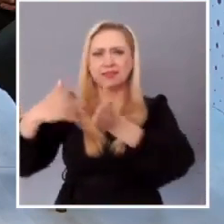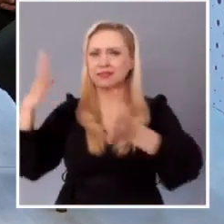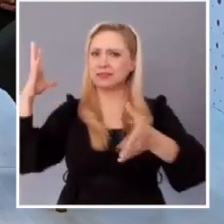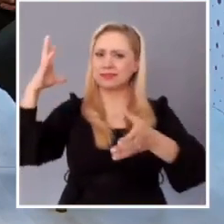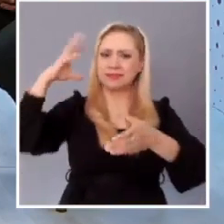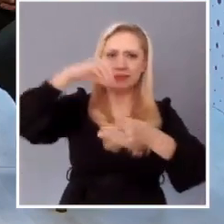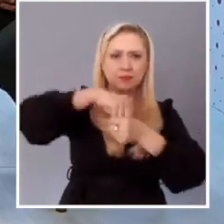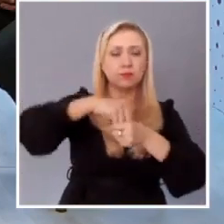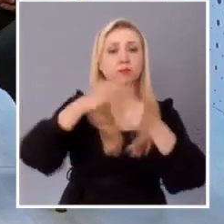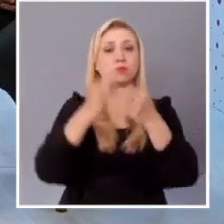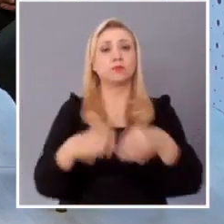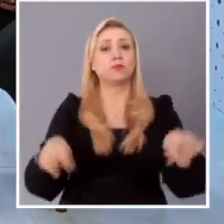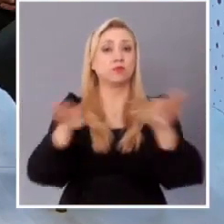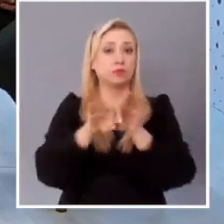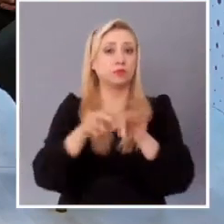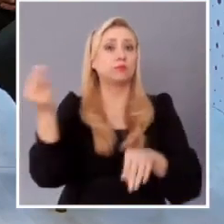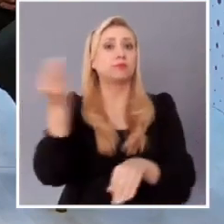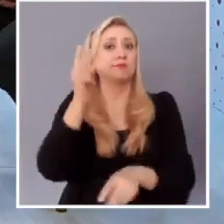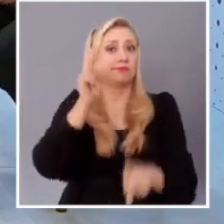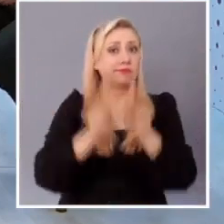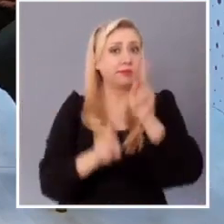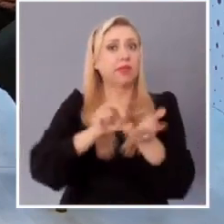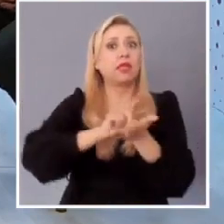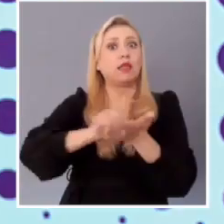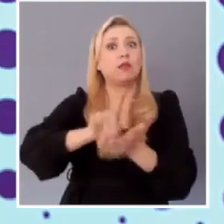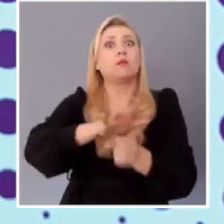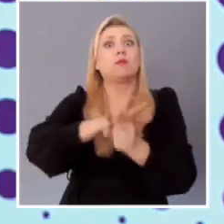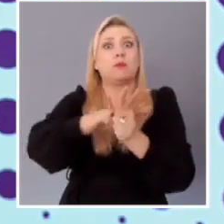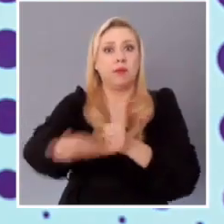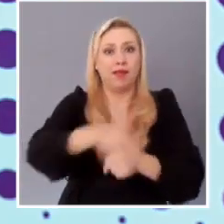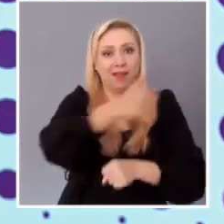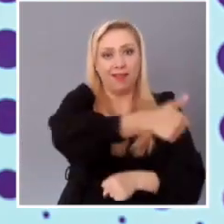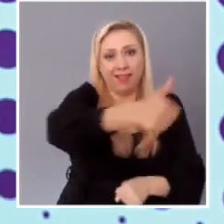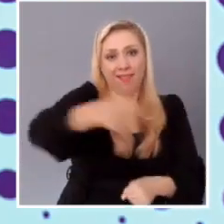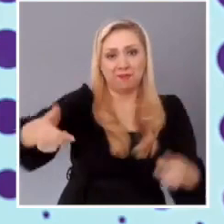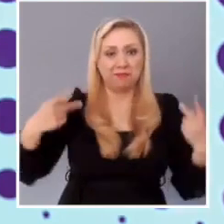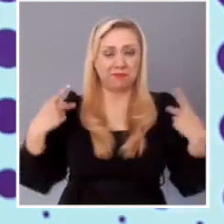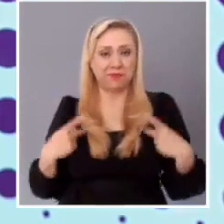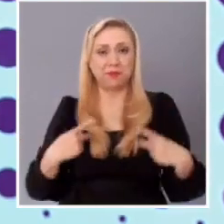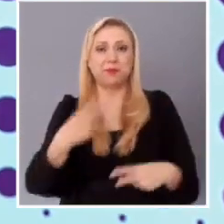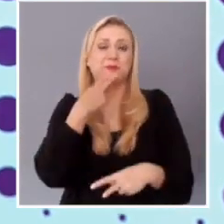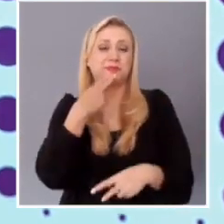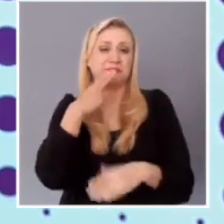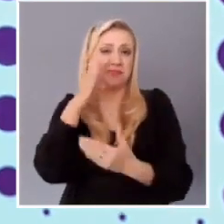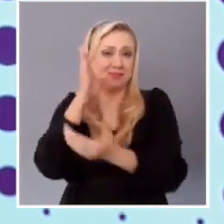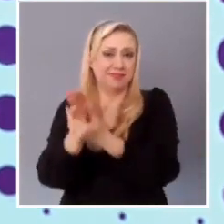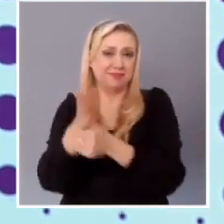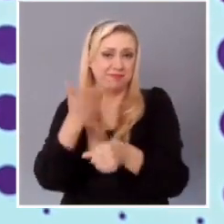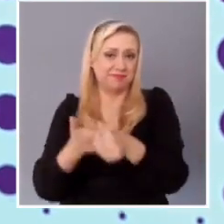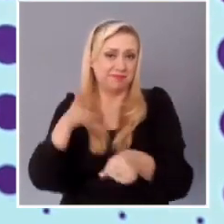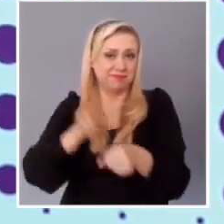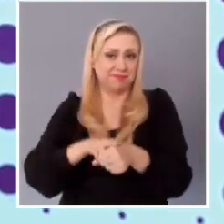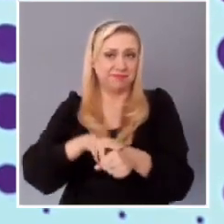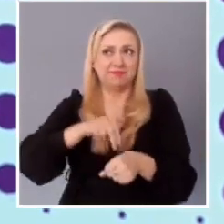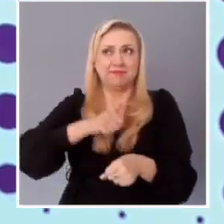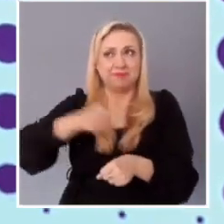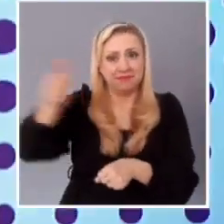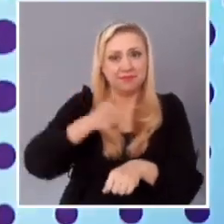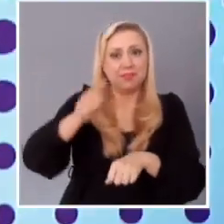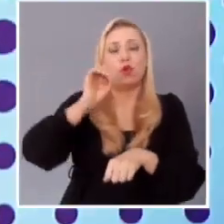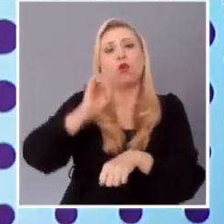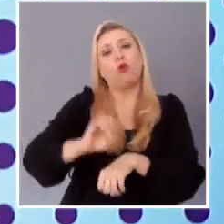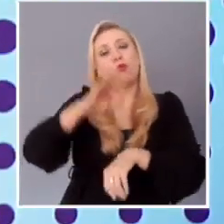que platiquemos de los derechos que tienen las personas usuarias del servicio, ¿no? Como decía Víctor. ¿Qué derechos te gustaría o crees que